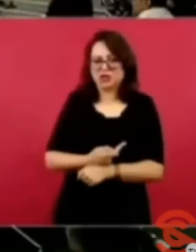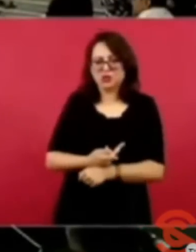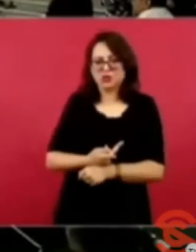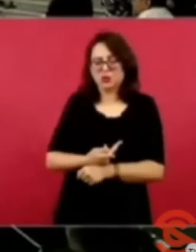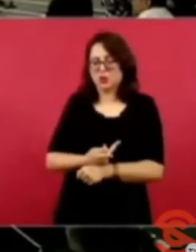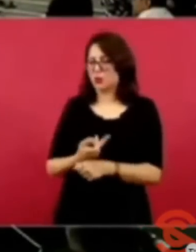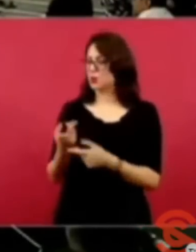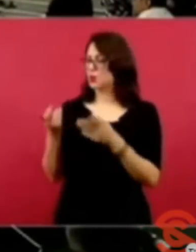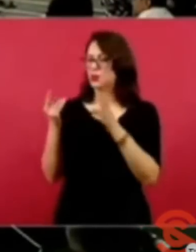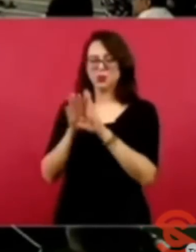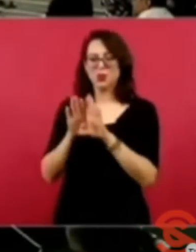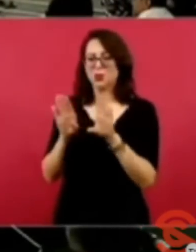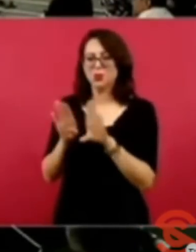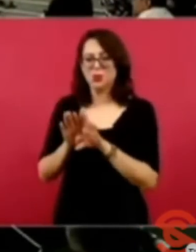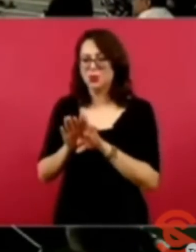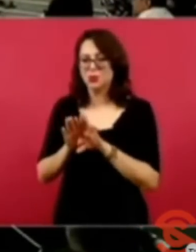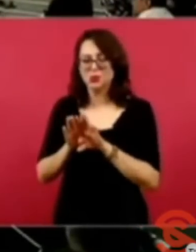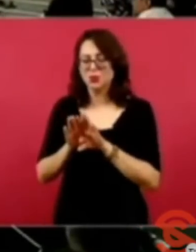Palomino.